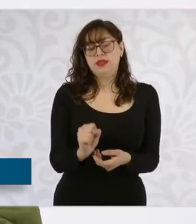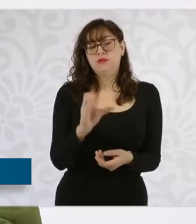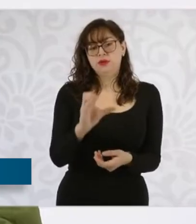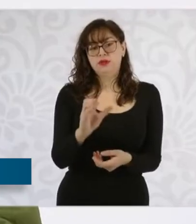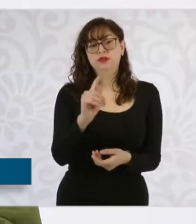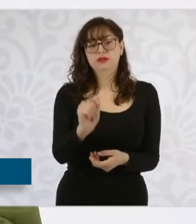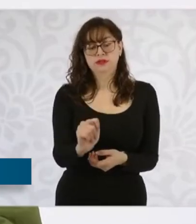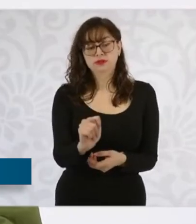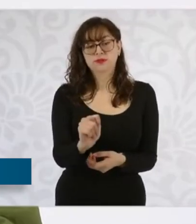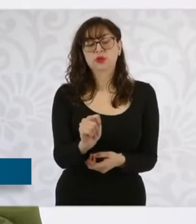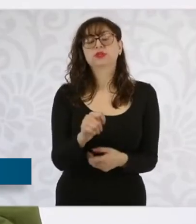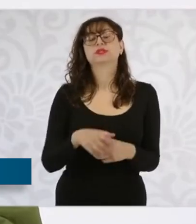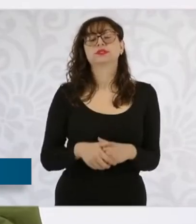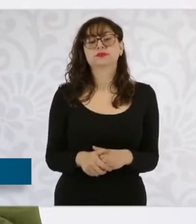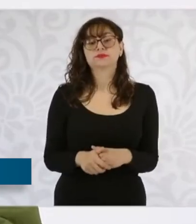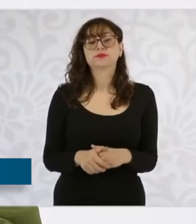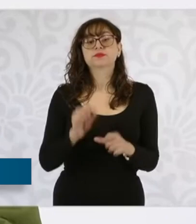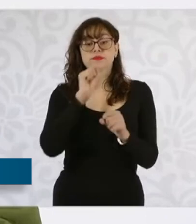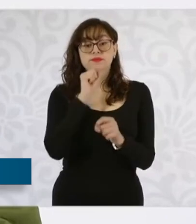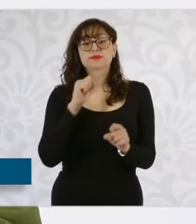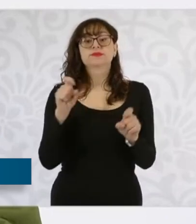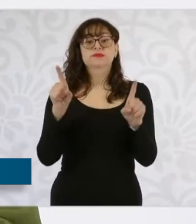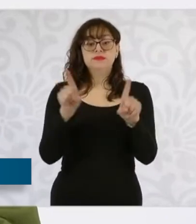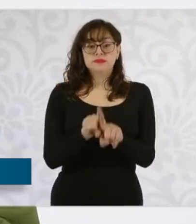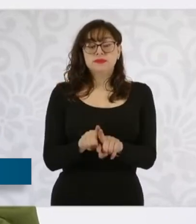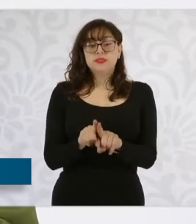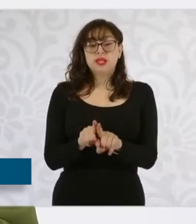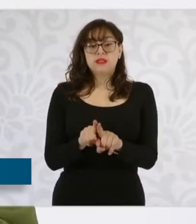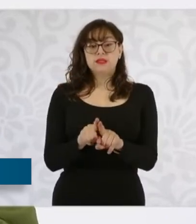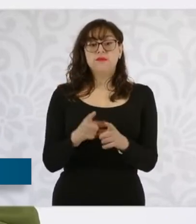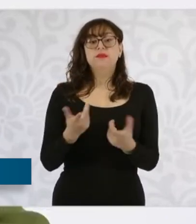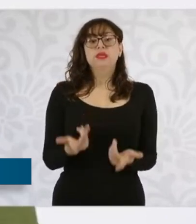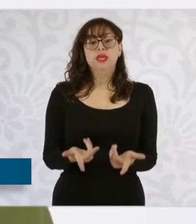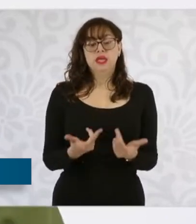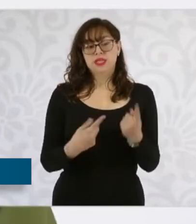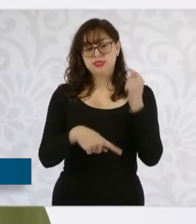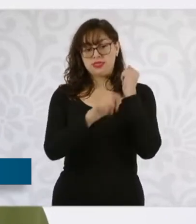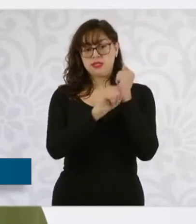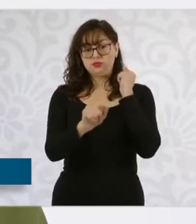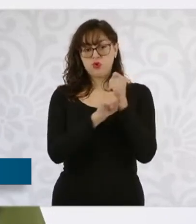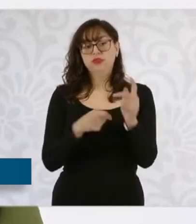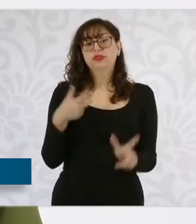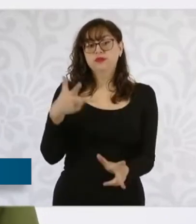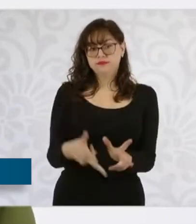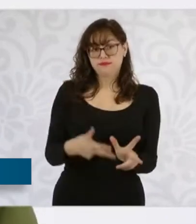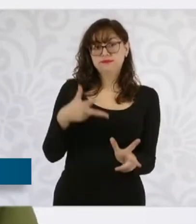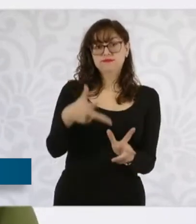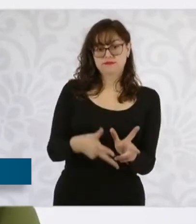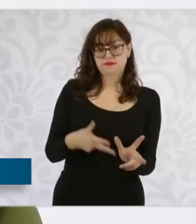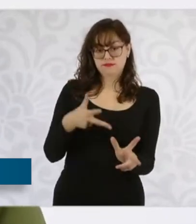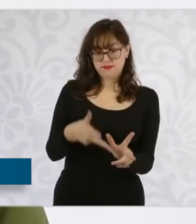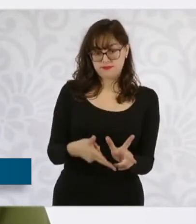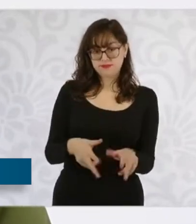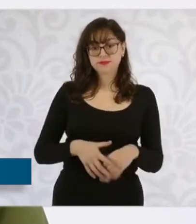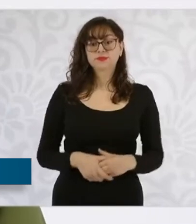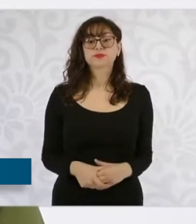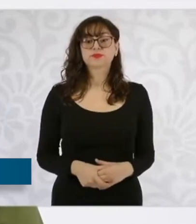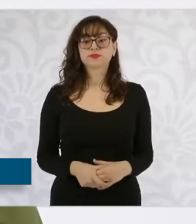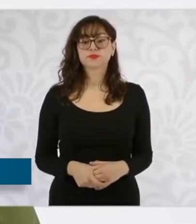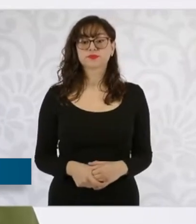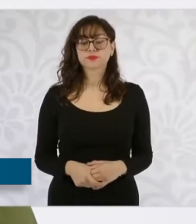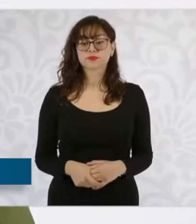año con un presupuesto de 157,000 millones de pesos para 2025 destinados a los proyectos de